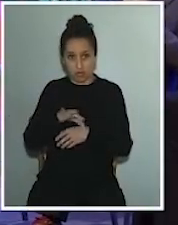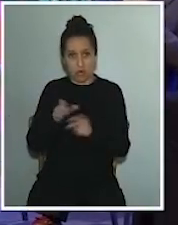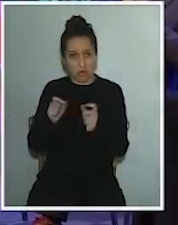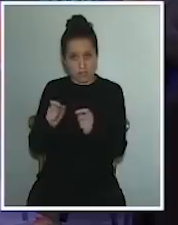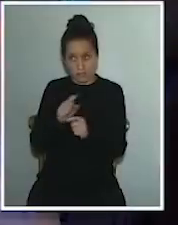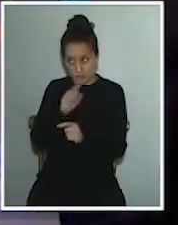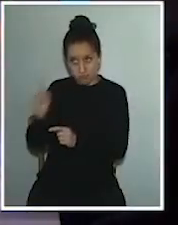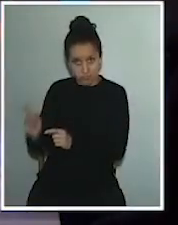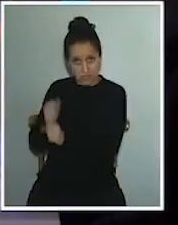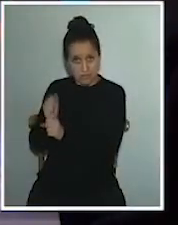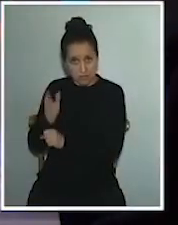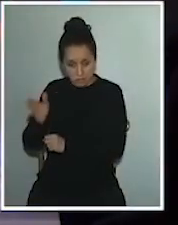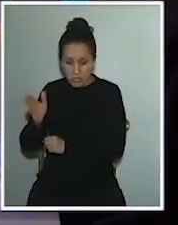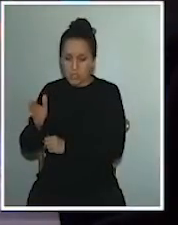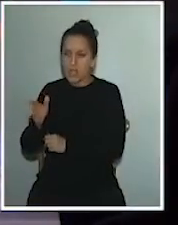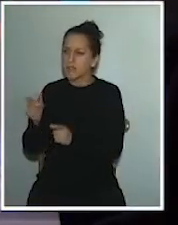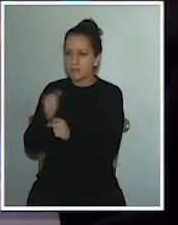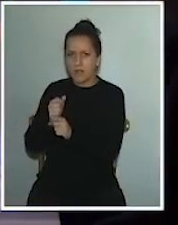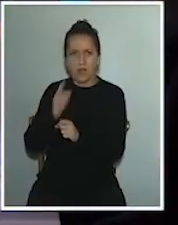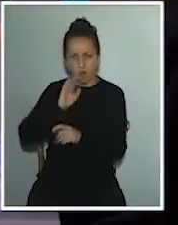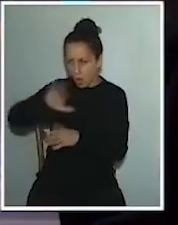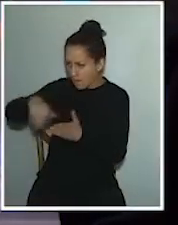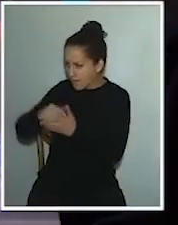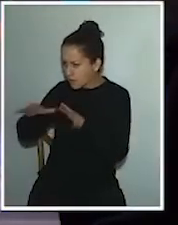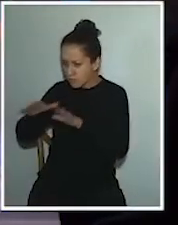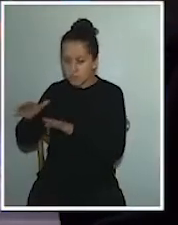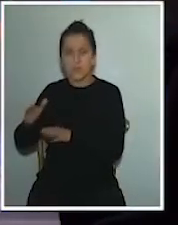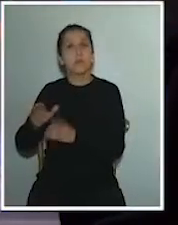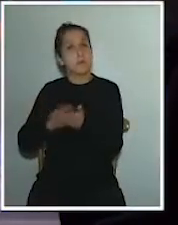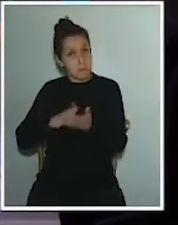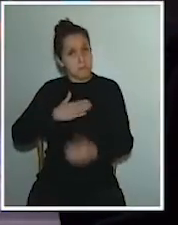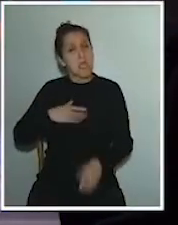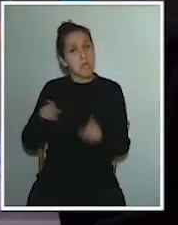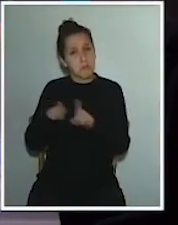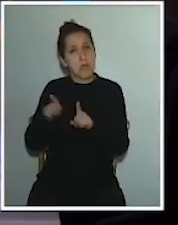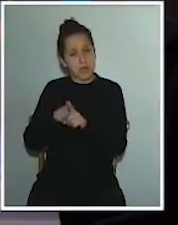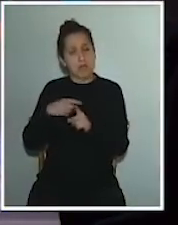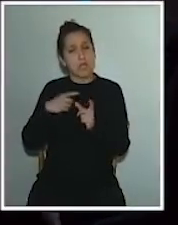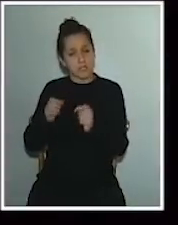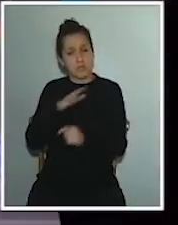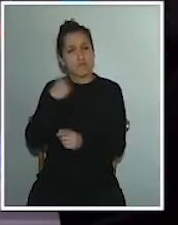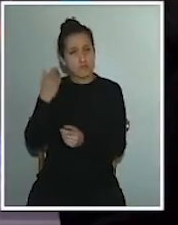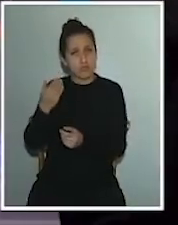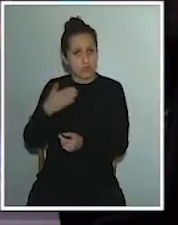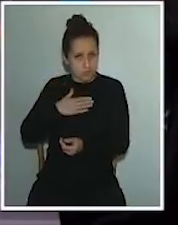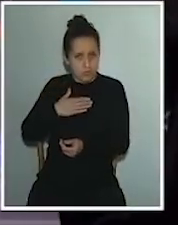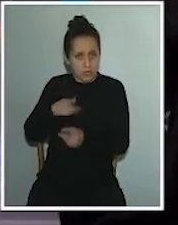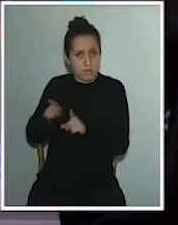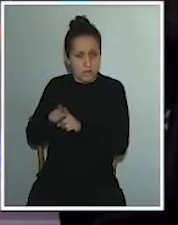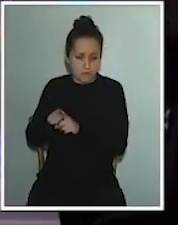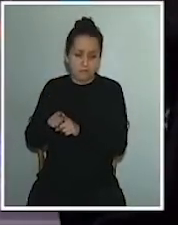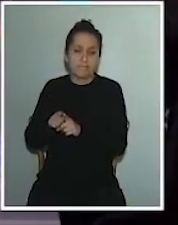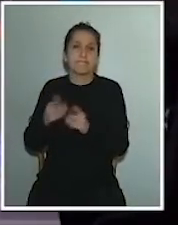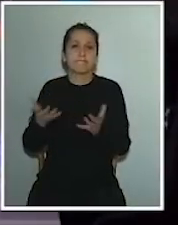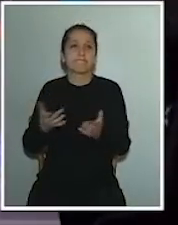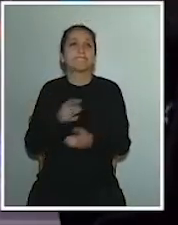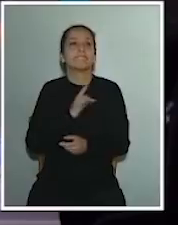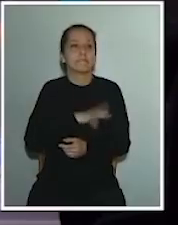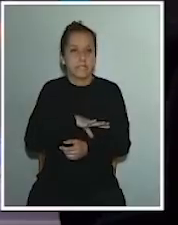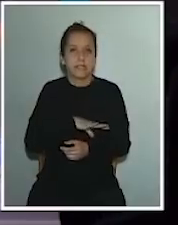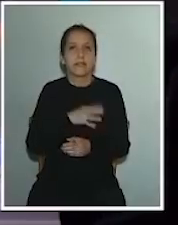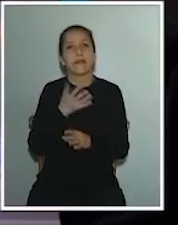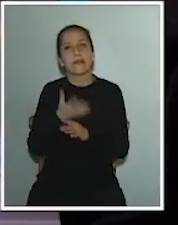o no necesarias para cumplir su función mi hermano murió de Cáncer y claramente a pesar de que en Chile teníamos